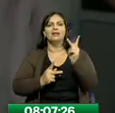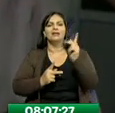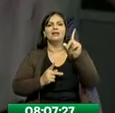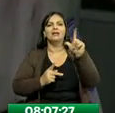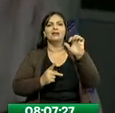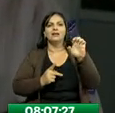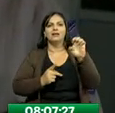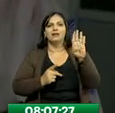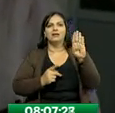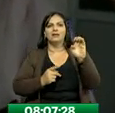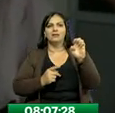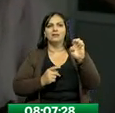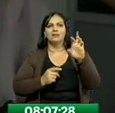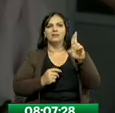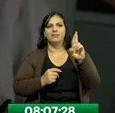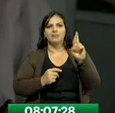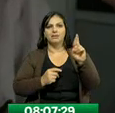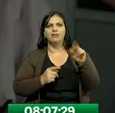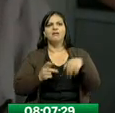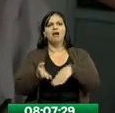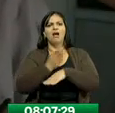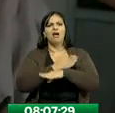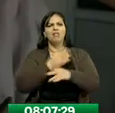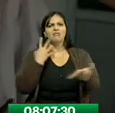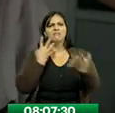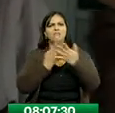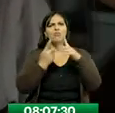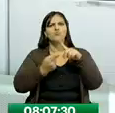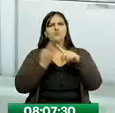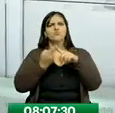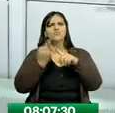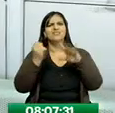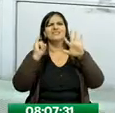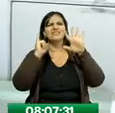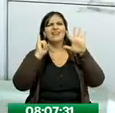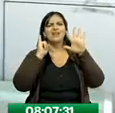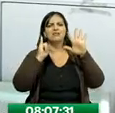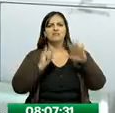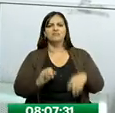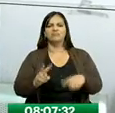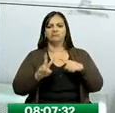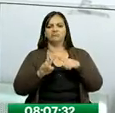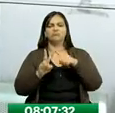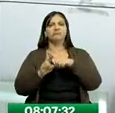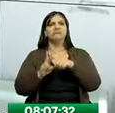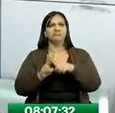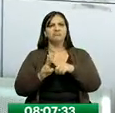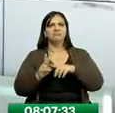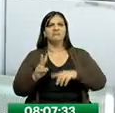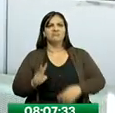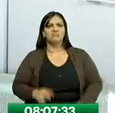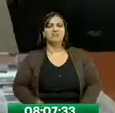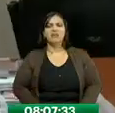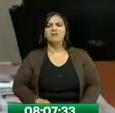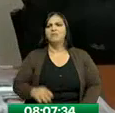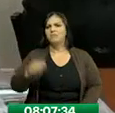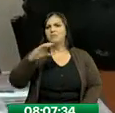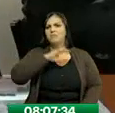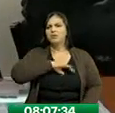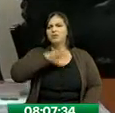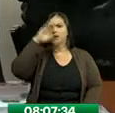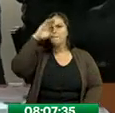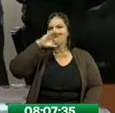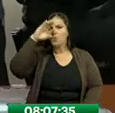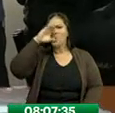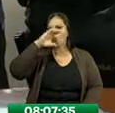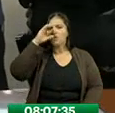dedican exclusivamente al robo de domicilios mediante el estruche. El hecho ocurrió en horas de la madrugada, mientras no estaban los propietarios